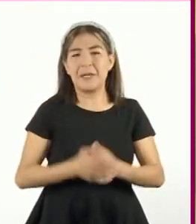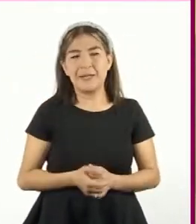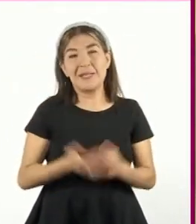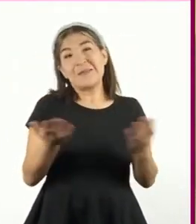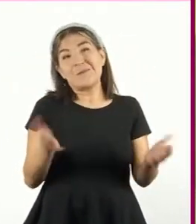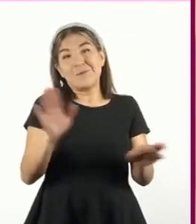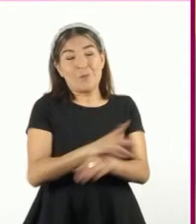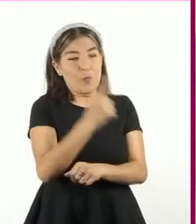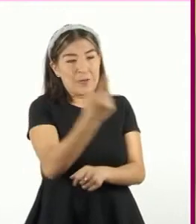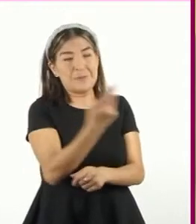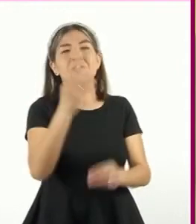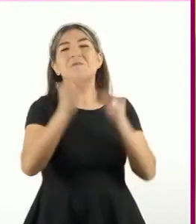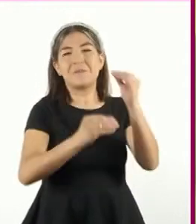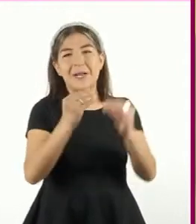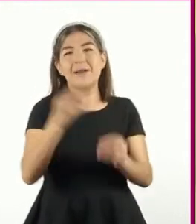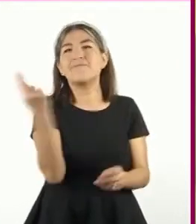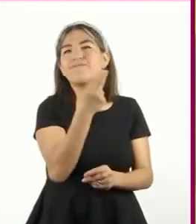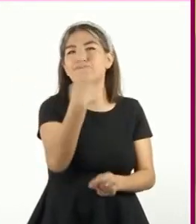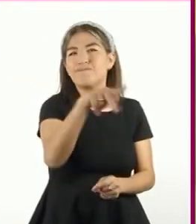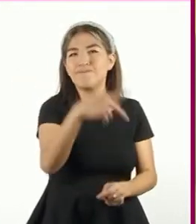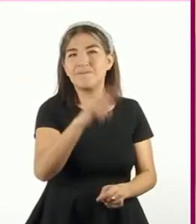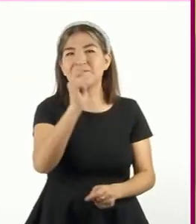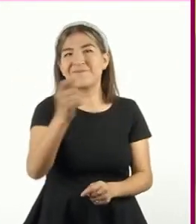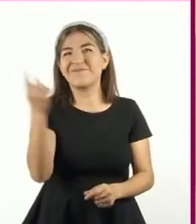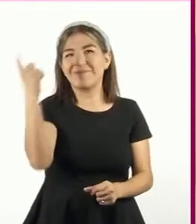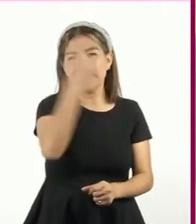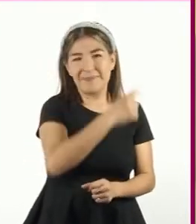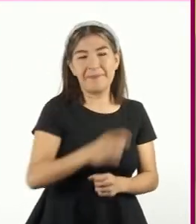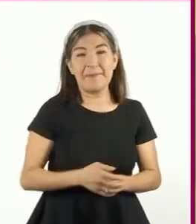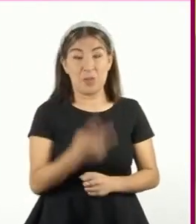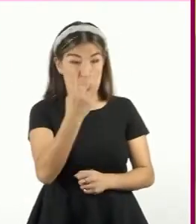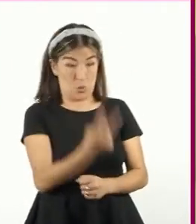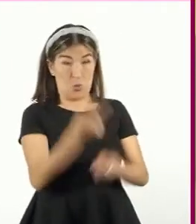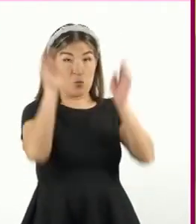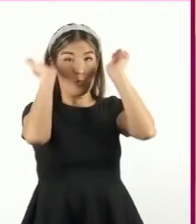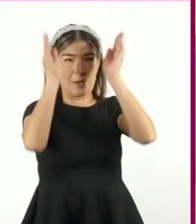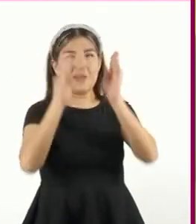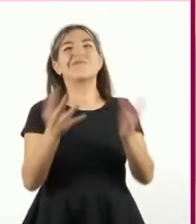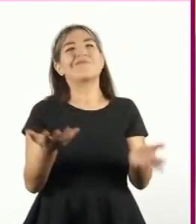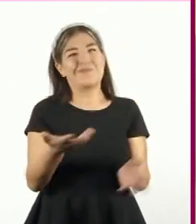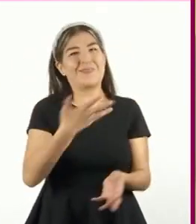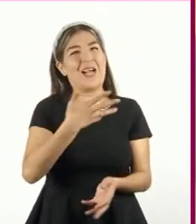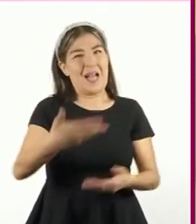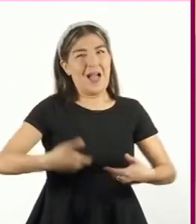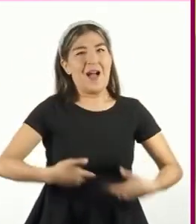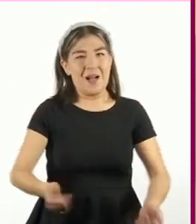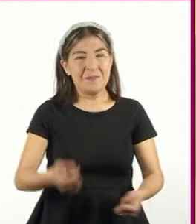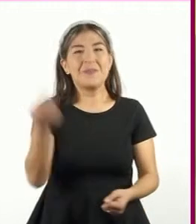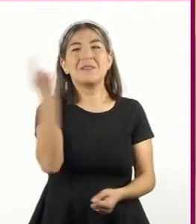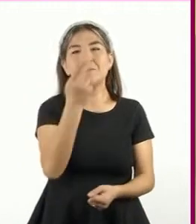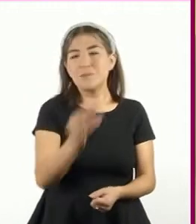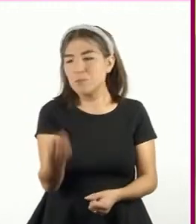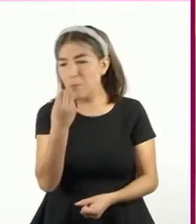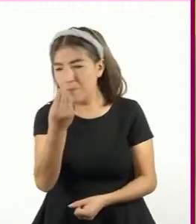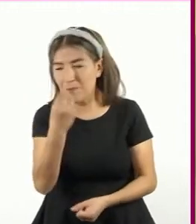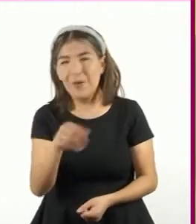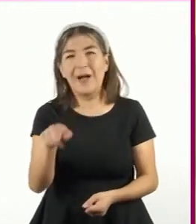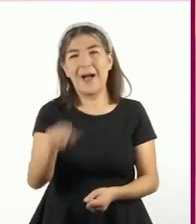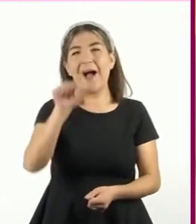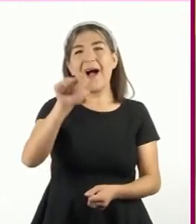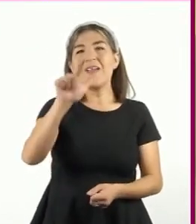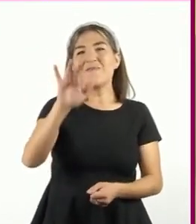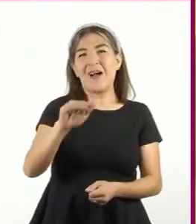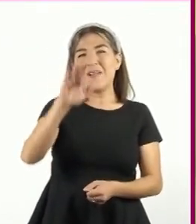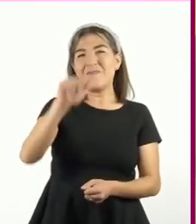se ven afectadas sus necesidades. Ambos burros tienen hambre y necesidad de comer alfalfa